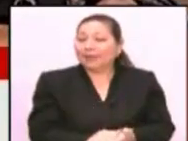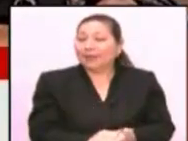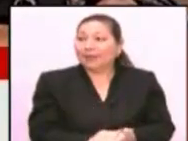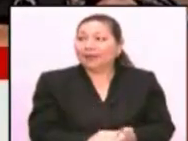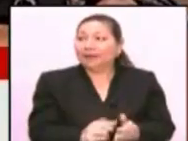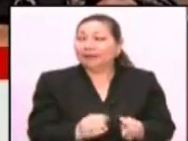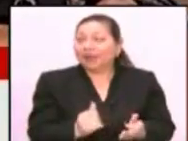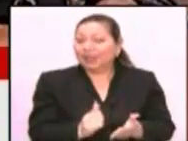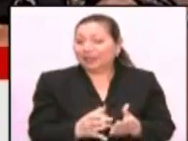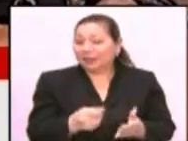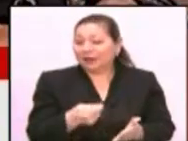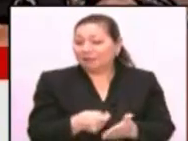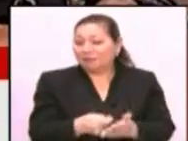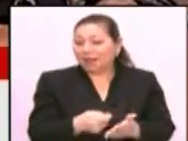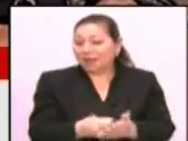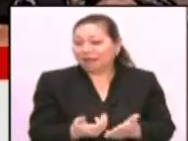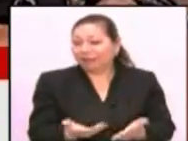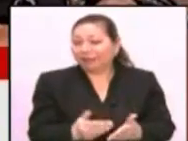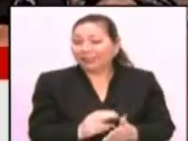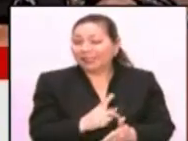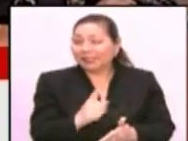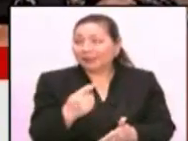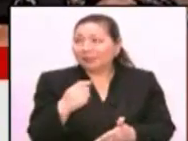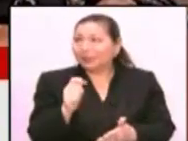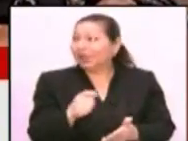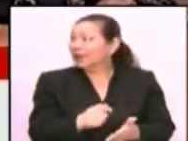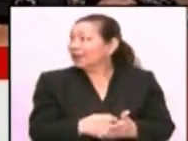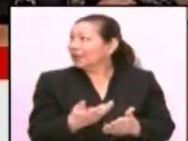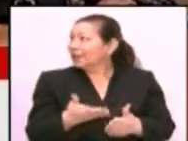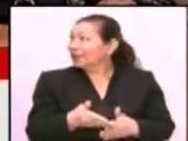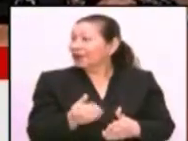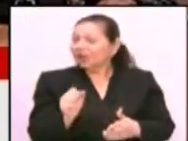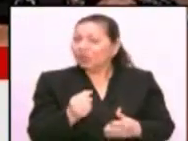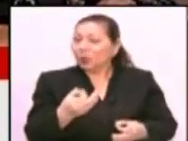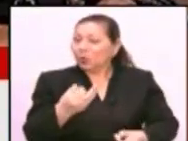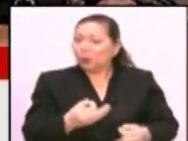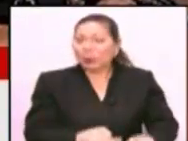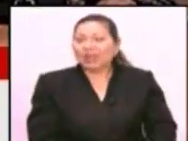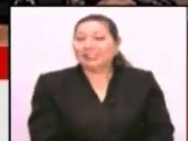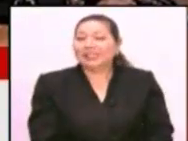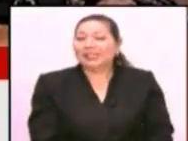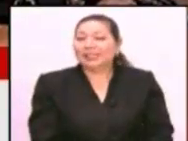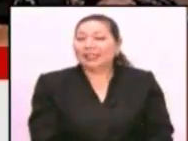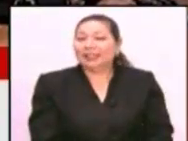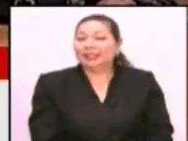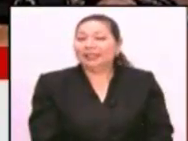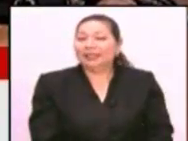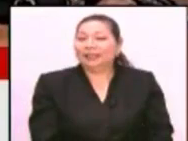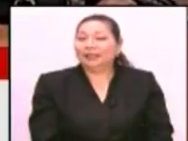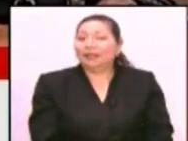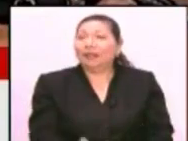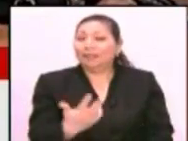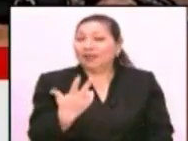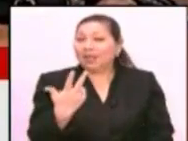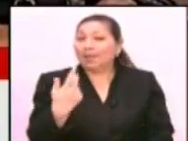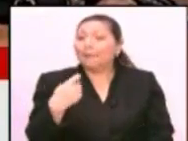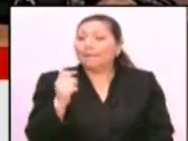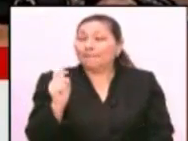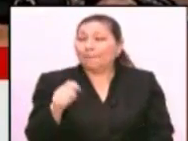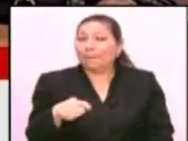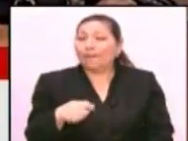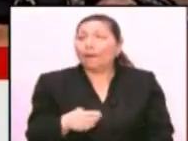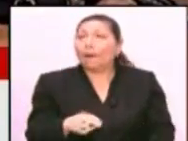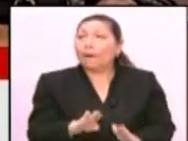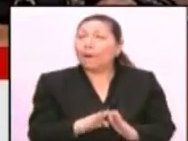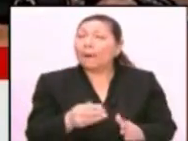La verdad que el que quiere pagar, que prácticamente del 100% de casos que ingresan al sistema de justicia penal, un 3%, y esto